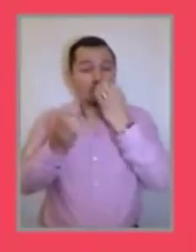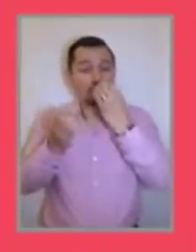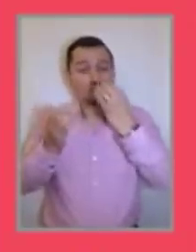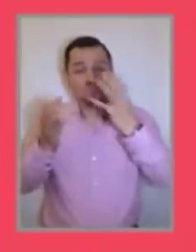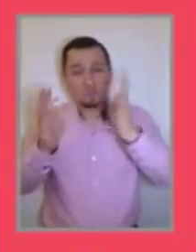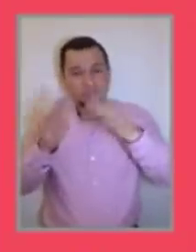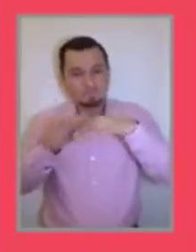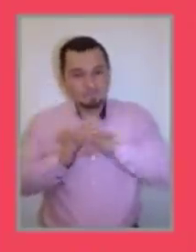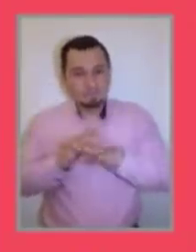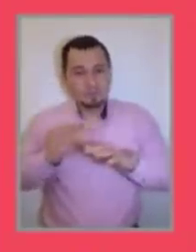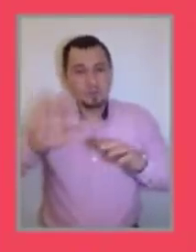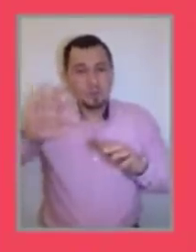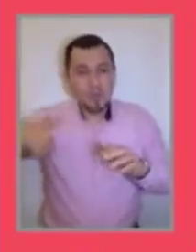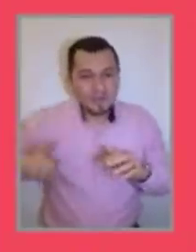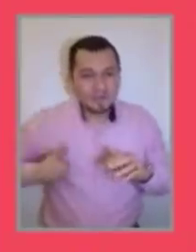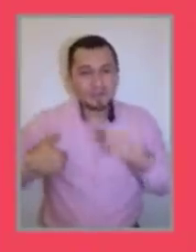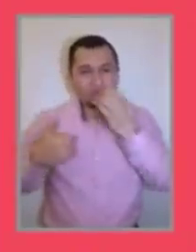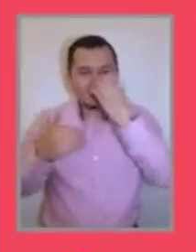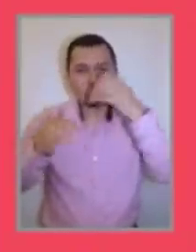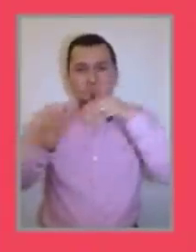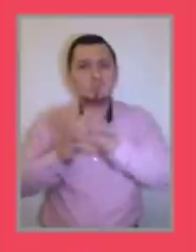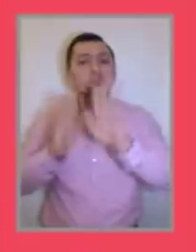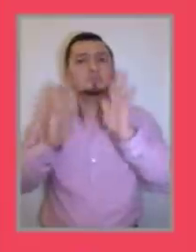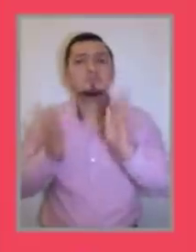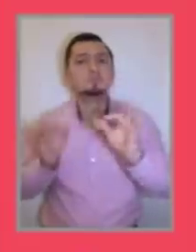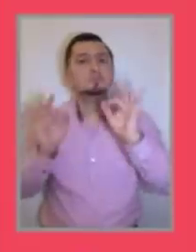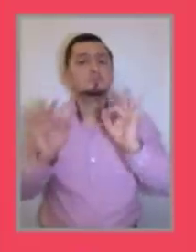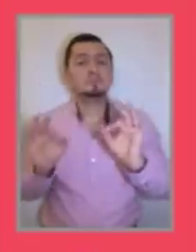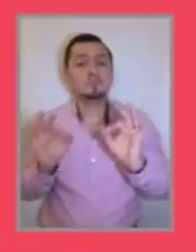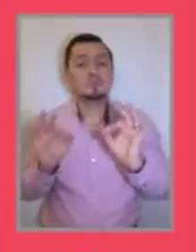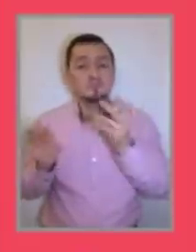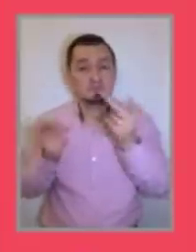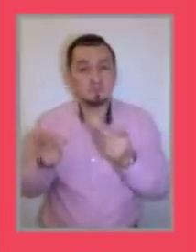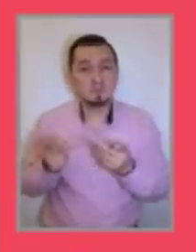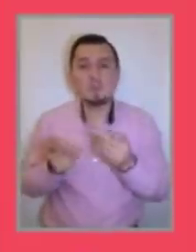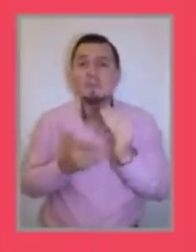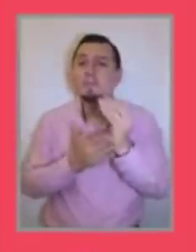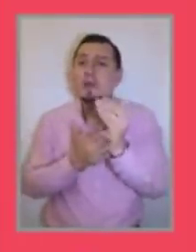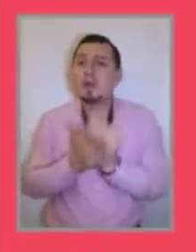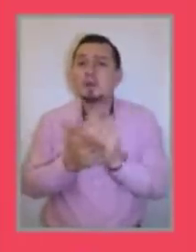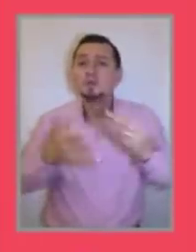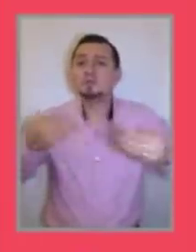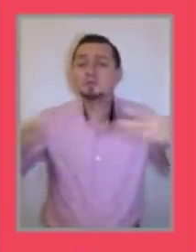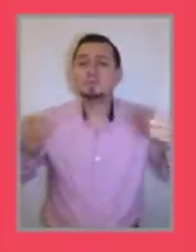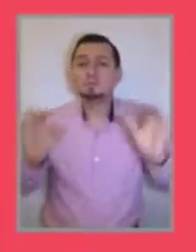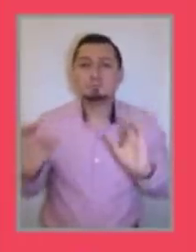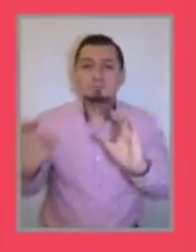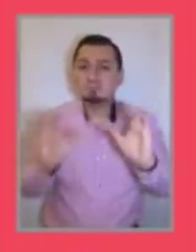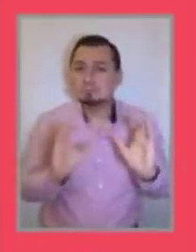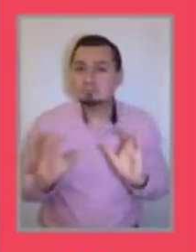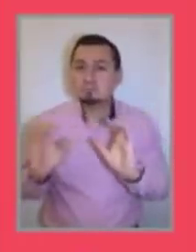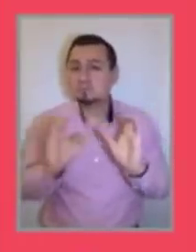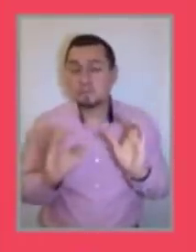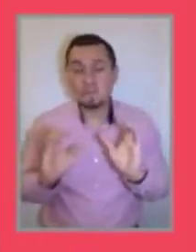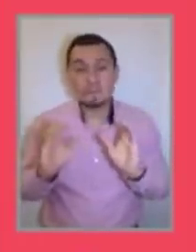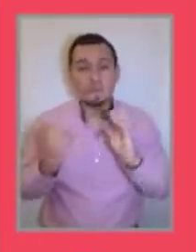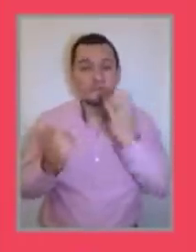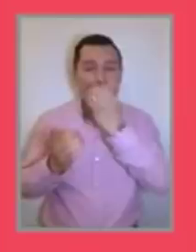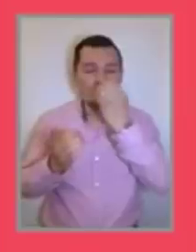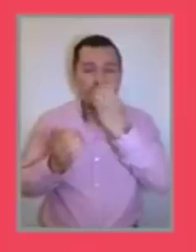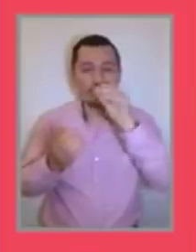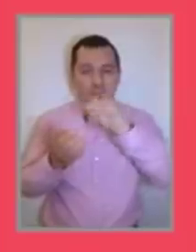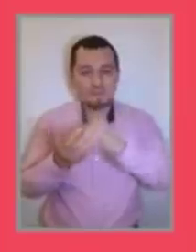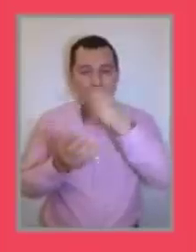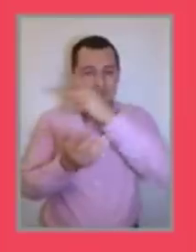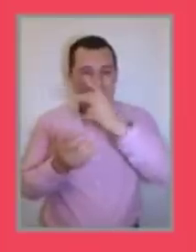guarderías con muy buenos resultados, no hemos tenido incidentes mayores. Se operó también la educación media superior, sobre todo